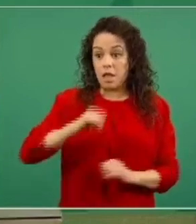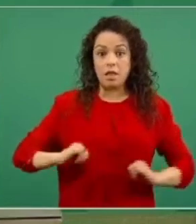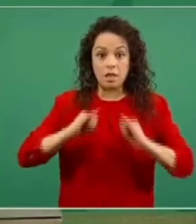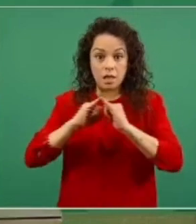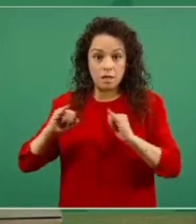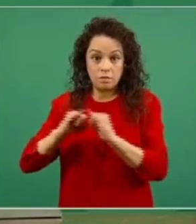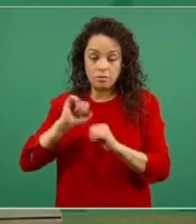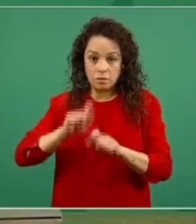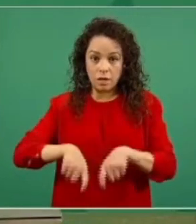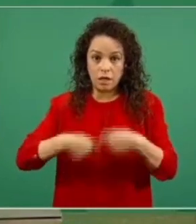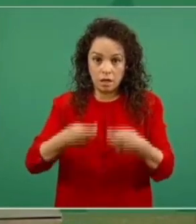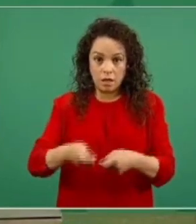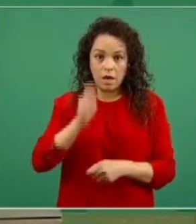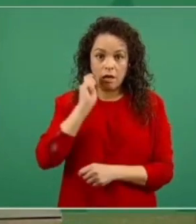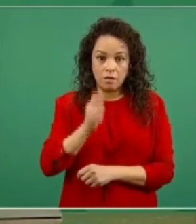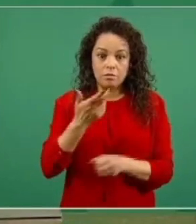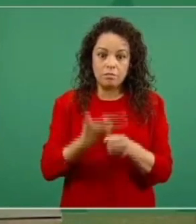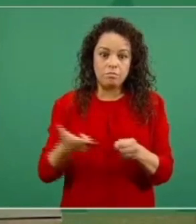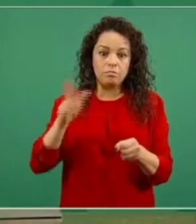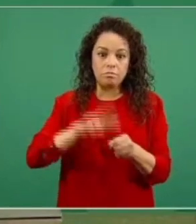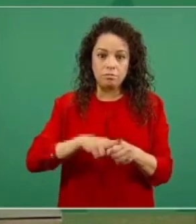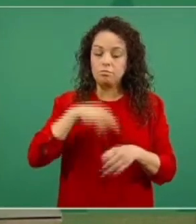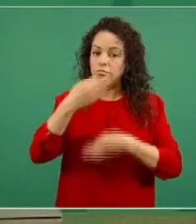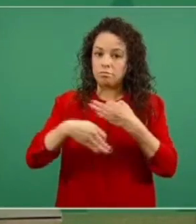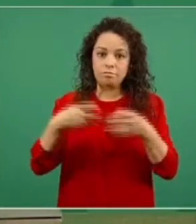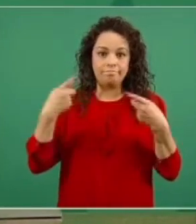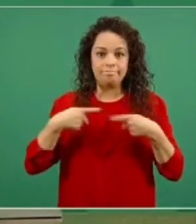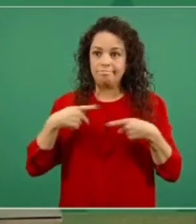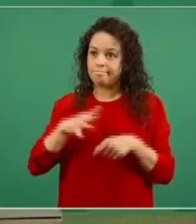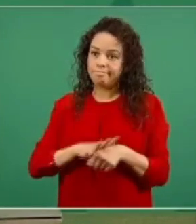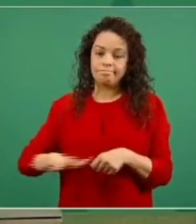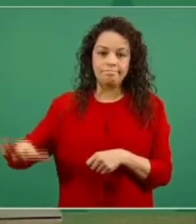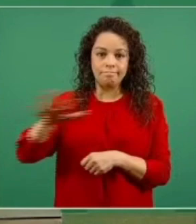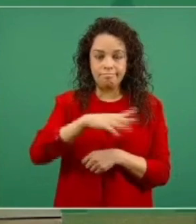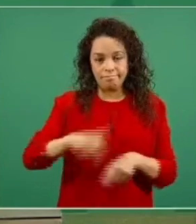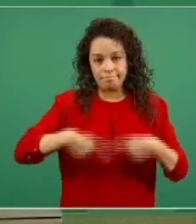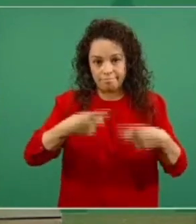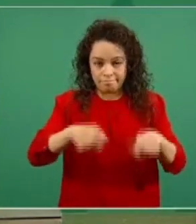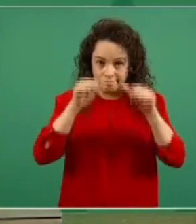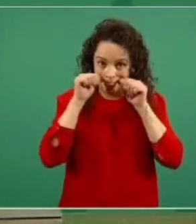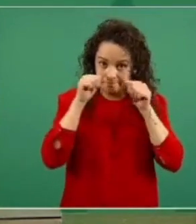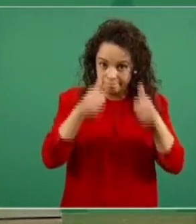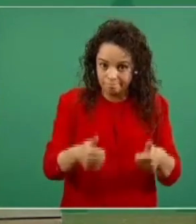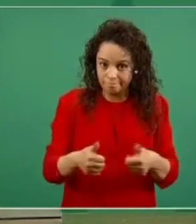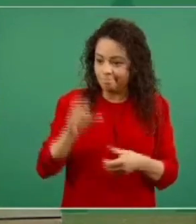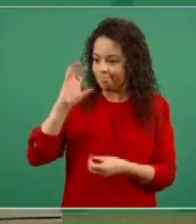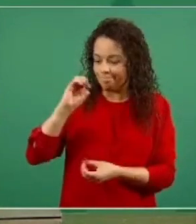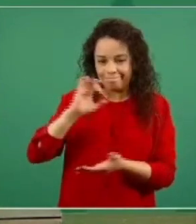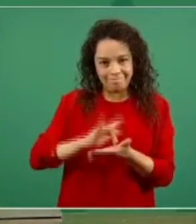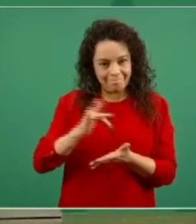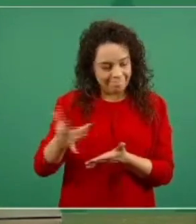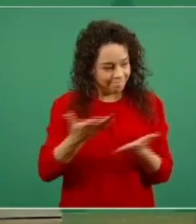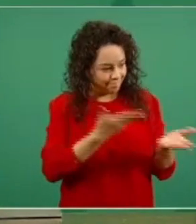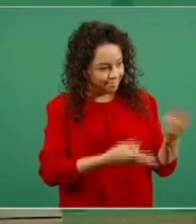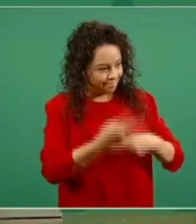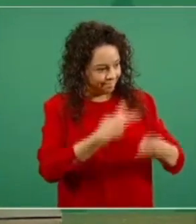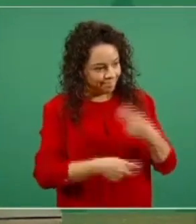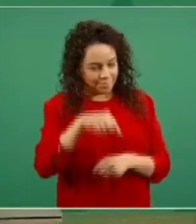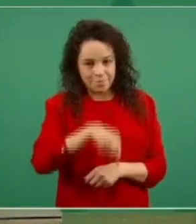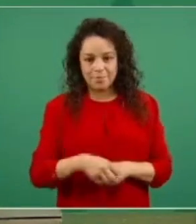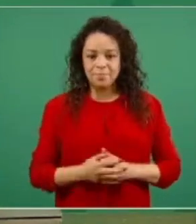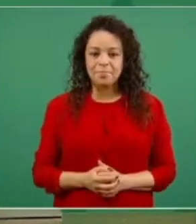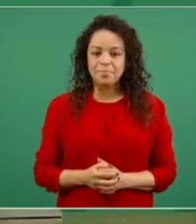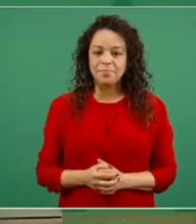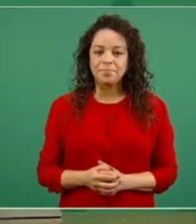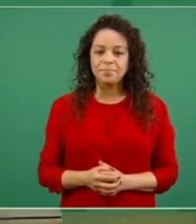expansión de capacidades hospitalarias a toda la población. Entonces, pues muchas gracias por acompañarnos. Entonces